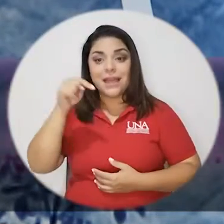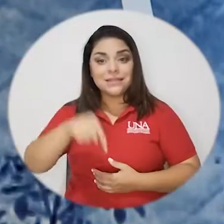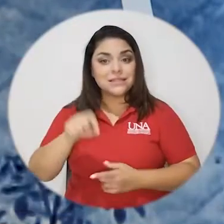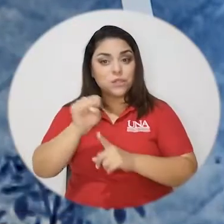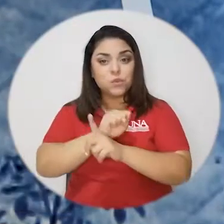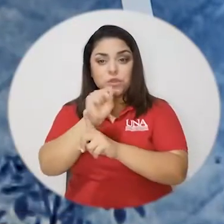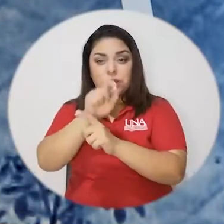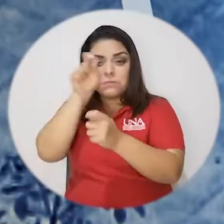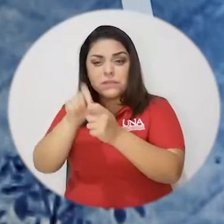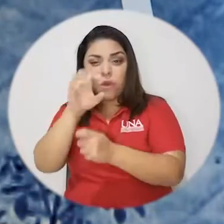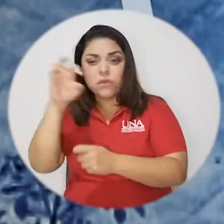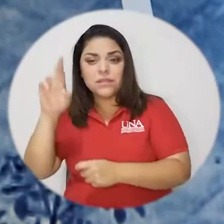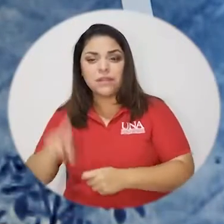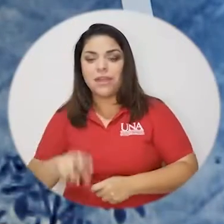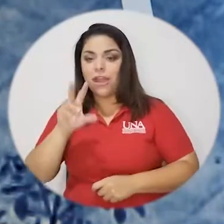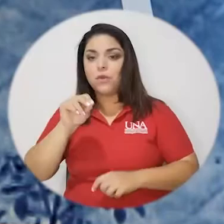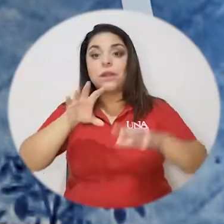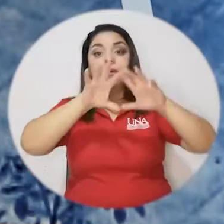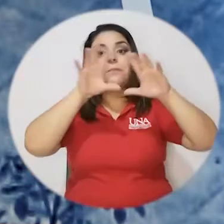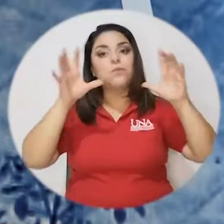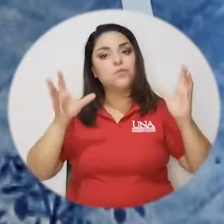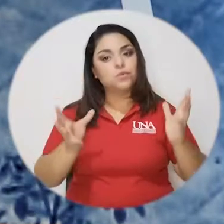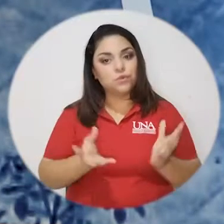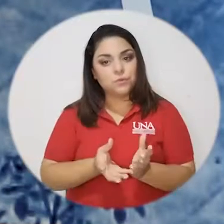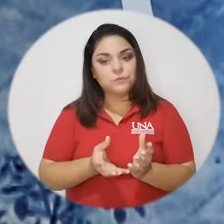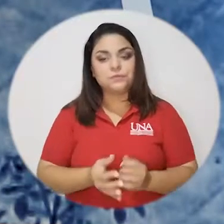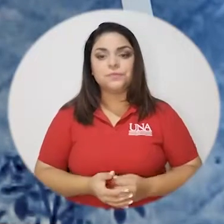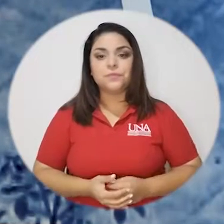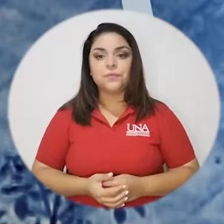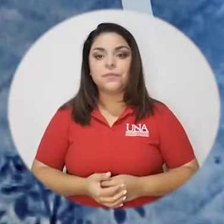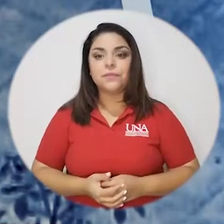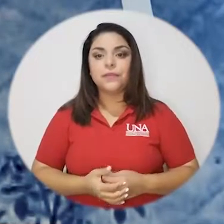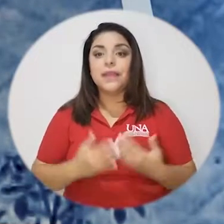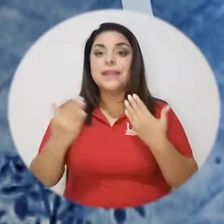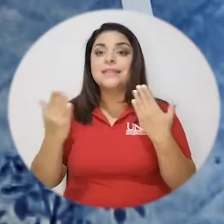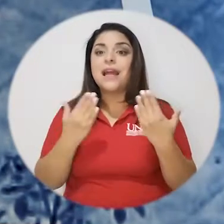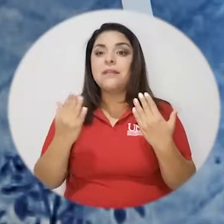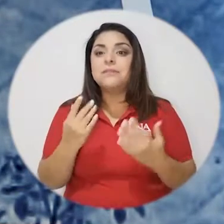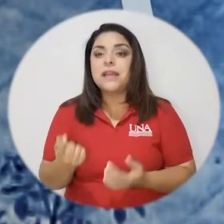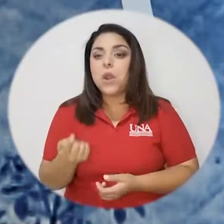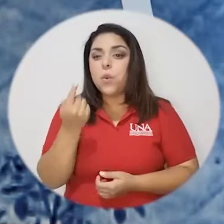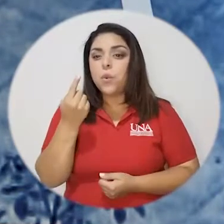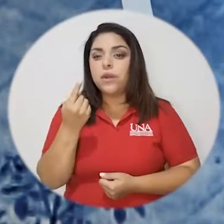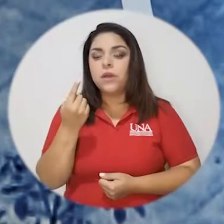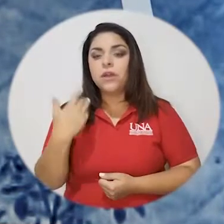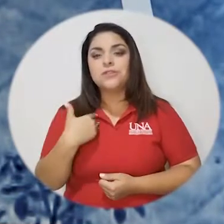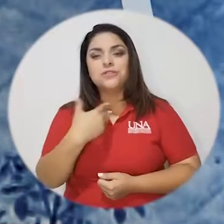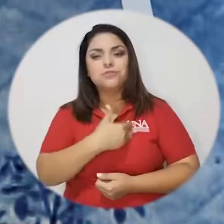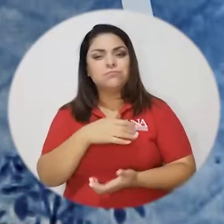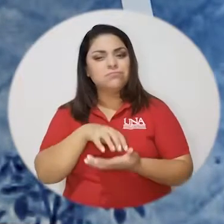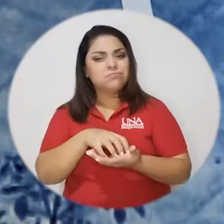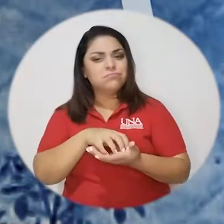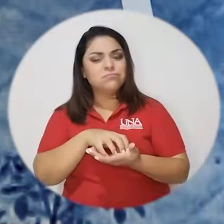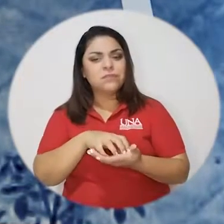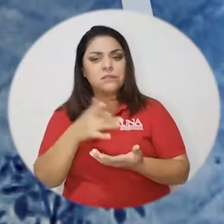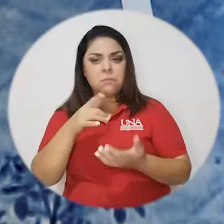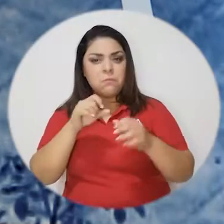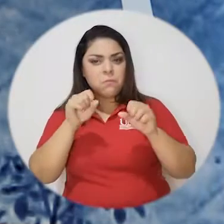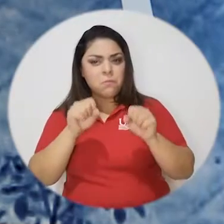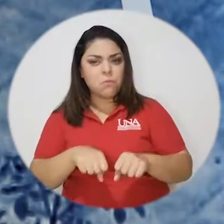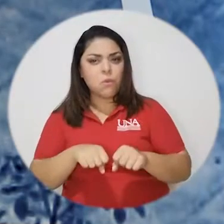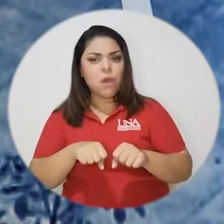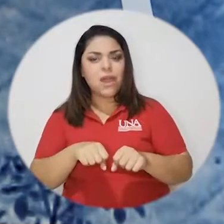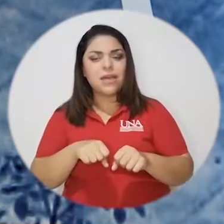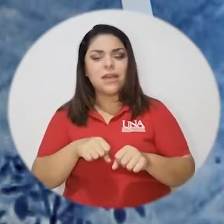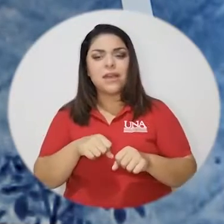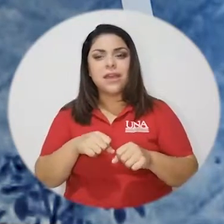porque no era una situación de Costa Rica, era una situación mundial. Y tal vez ahí el único, ¿verdad?, que uno